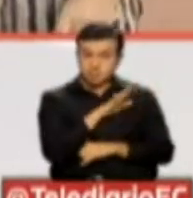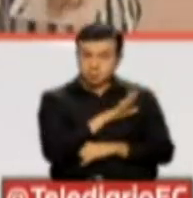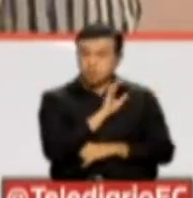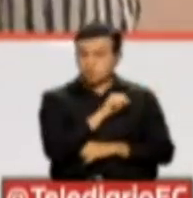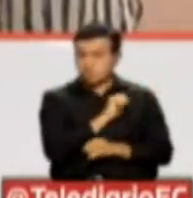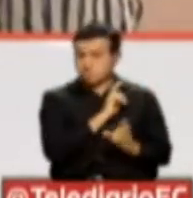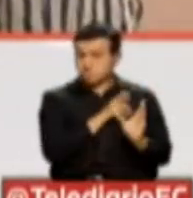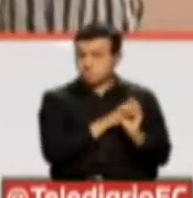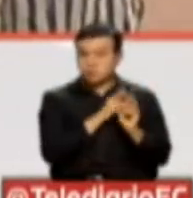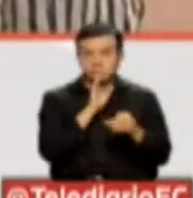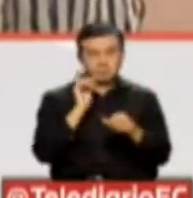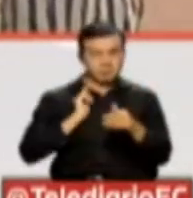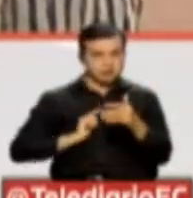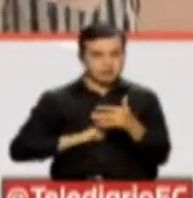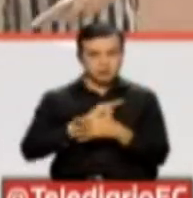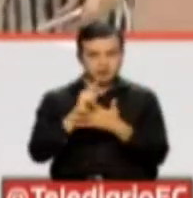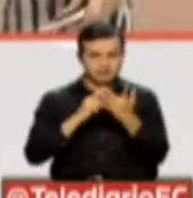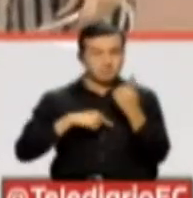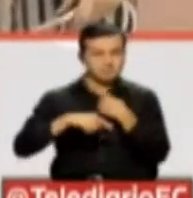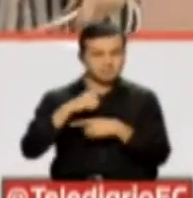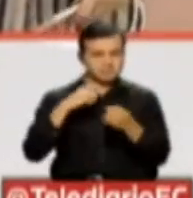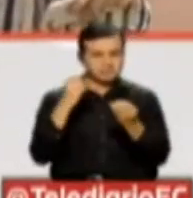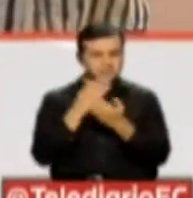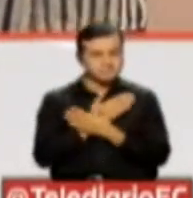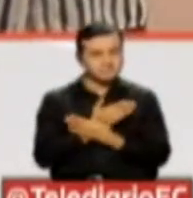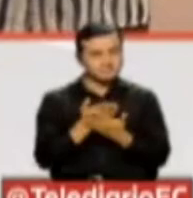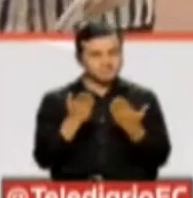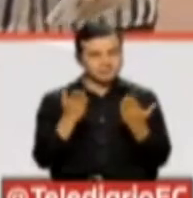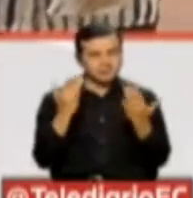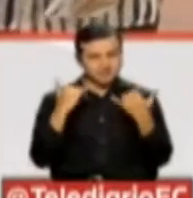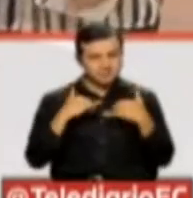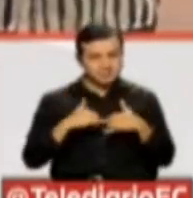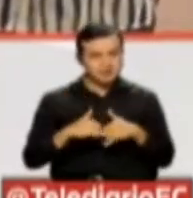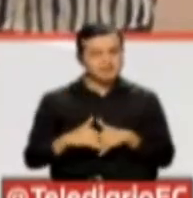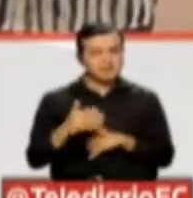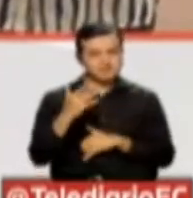convocatoria. Así que los detalles los tenemos más adelante. Regresamos a estudios. Hasta entonces.